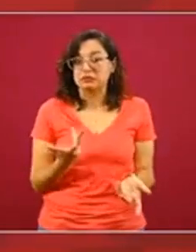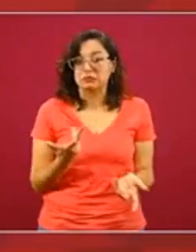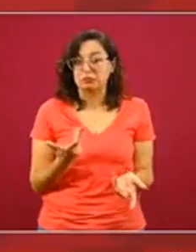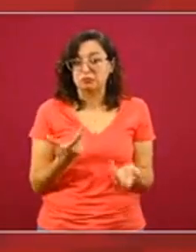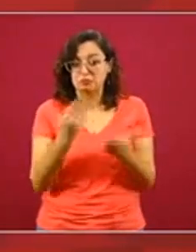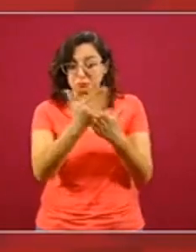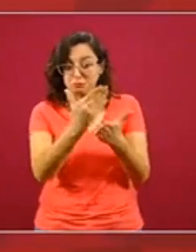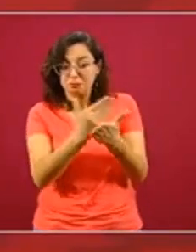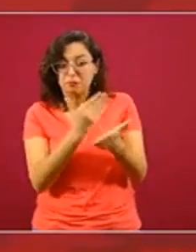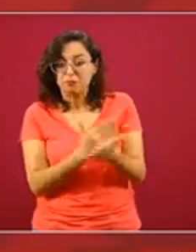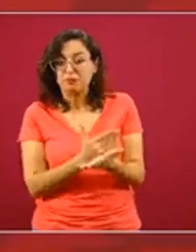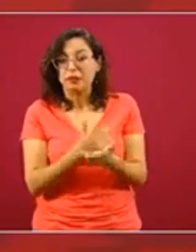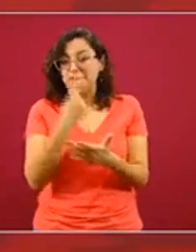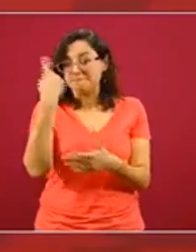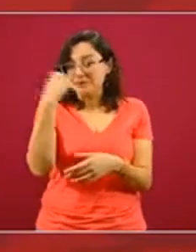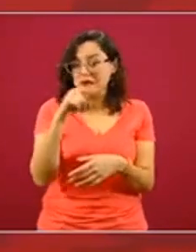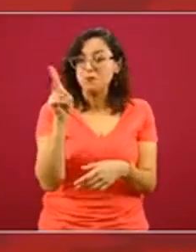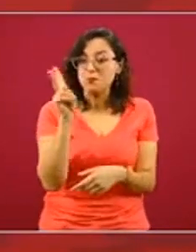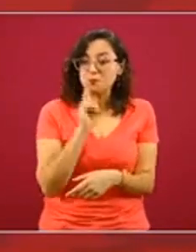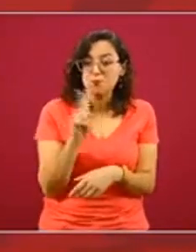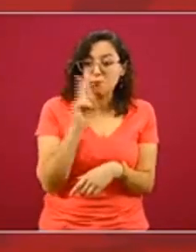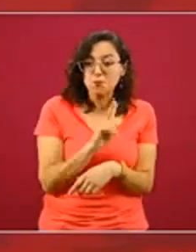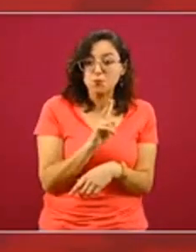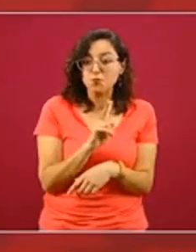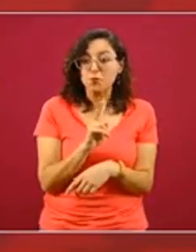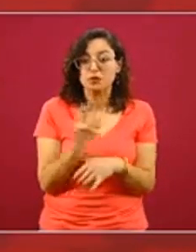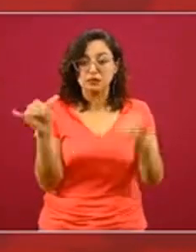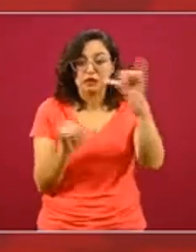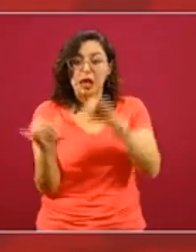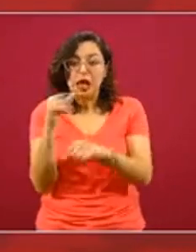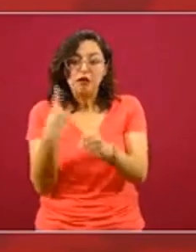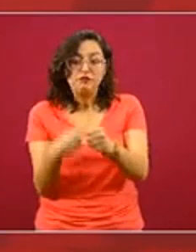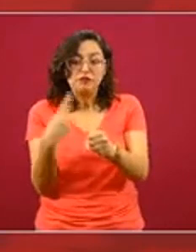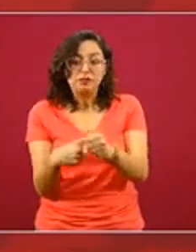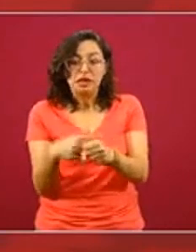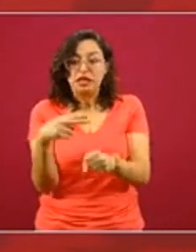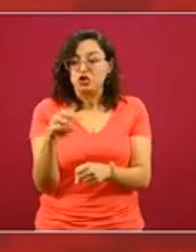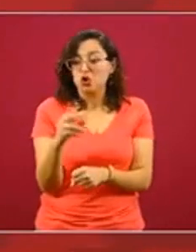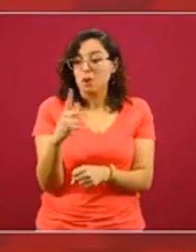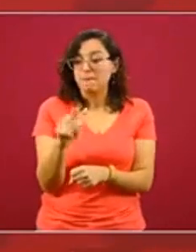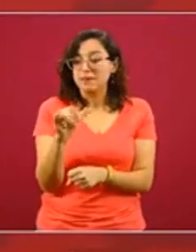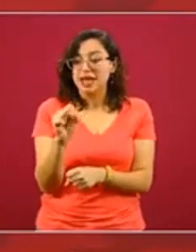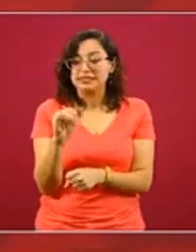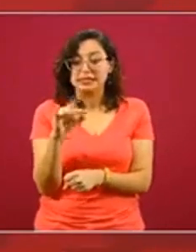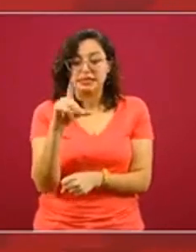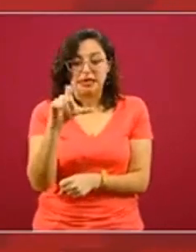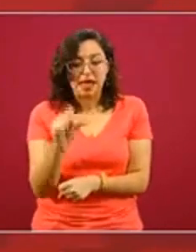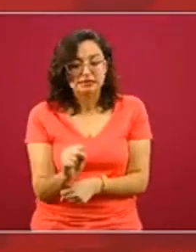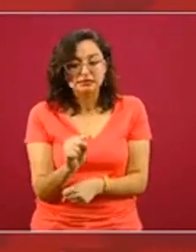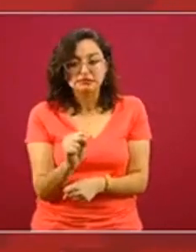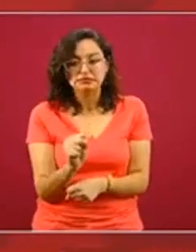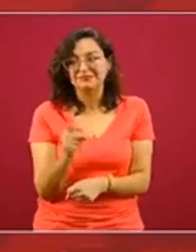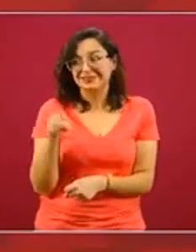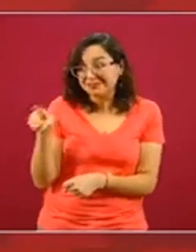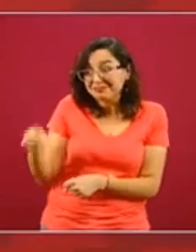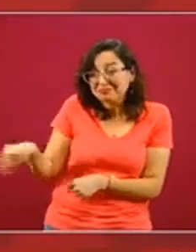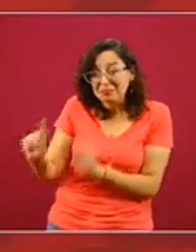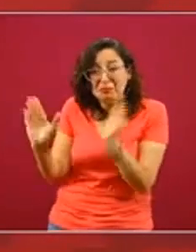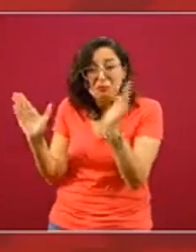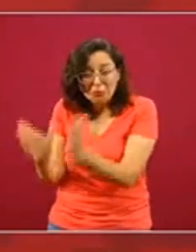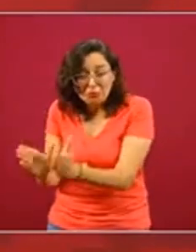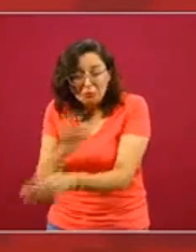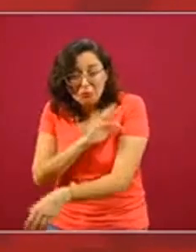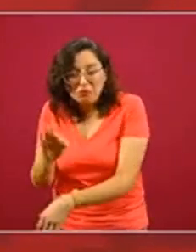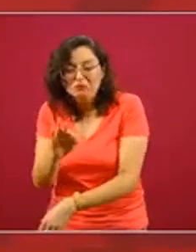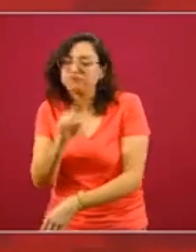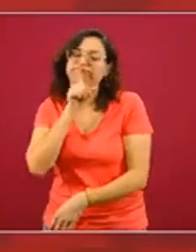los tamizajes de enfermedades neoplásicas, enfermedades malignas, por mencionar solamente algunos. Pero a